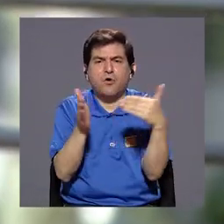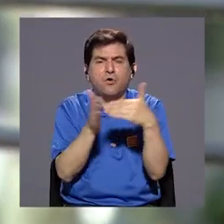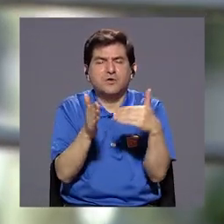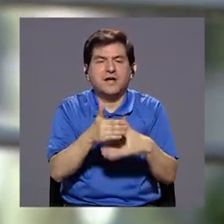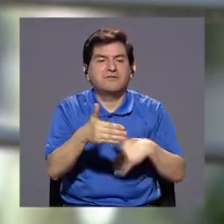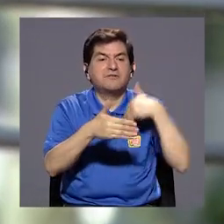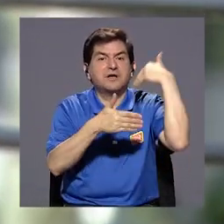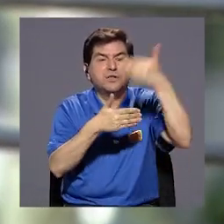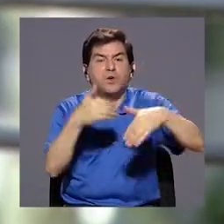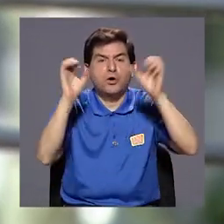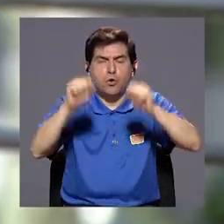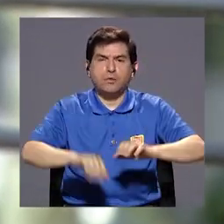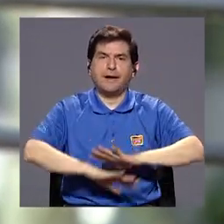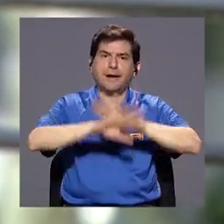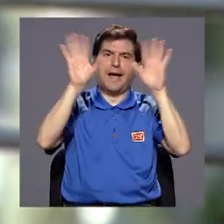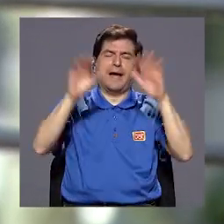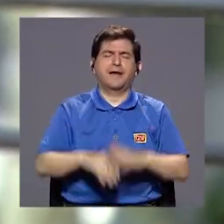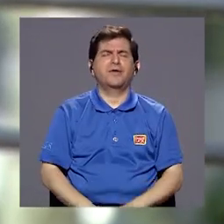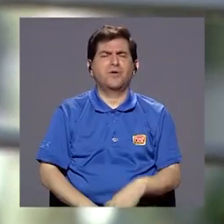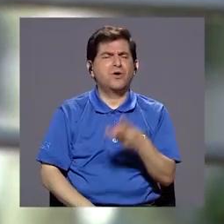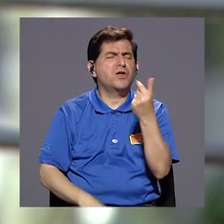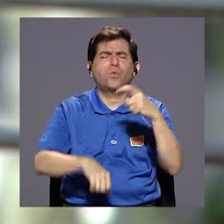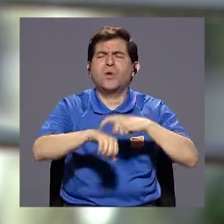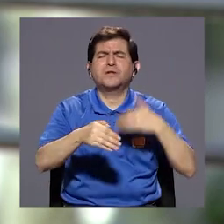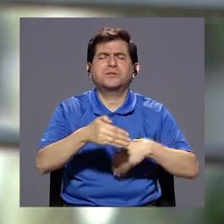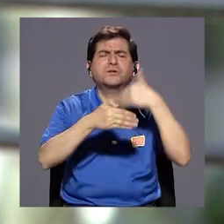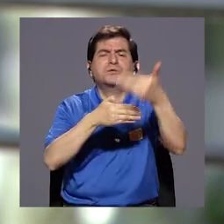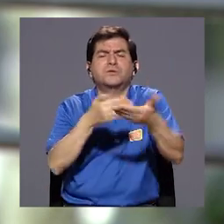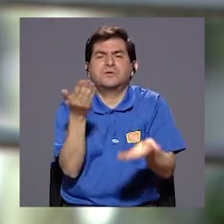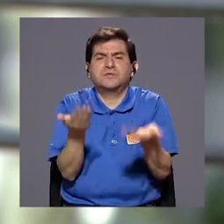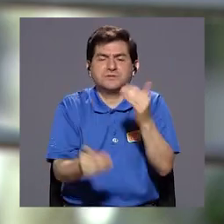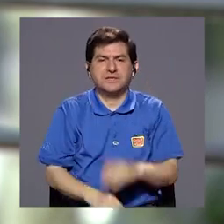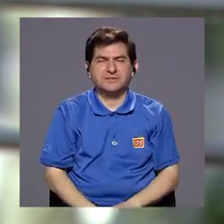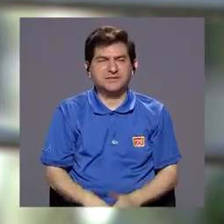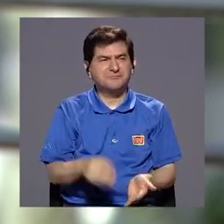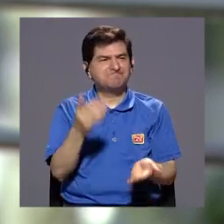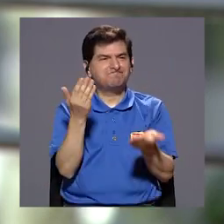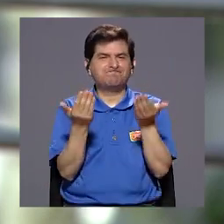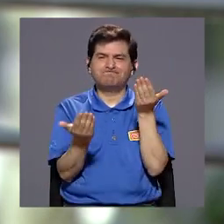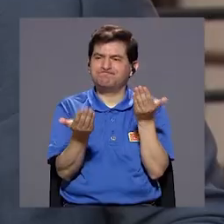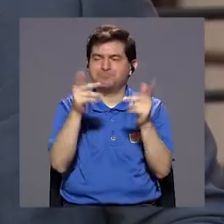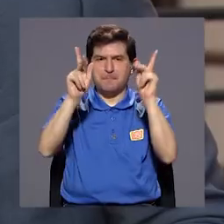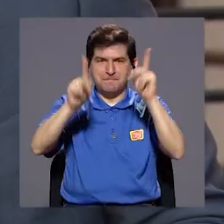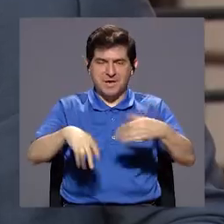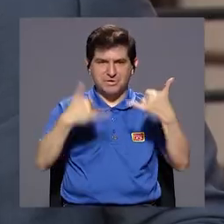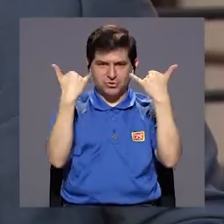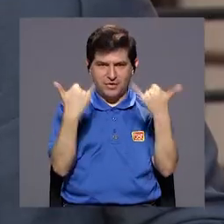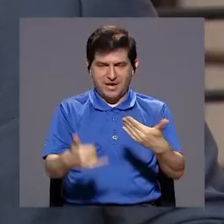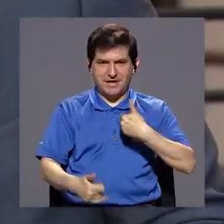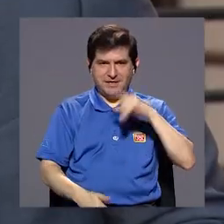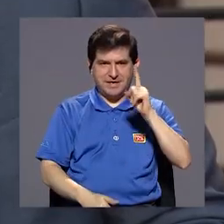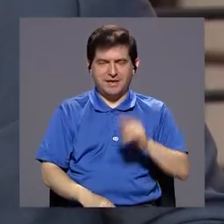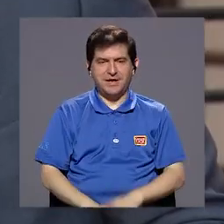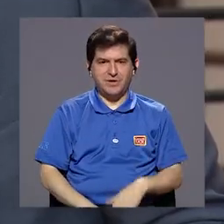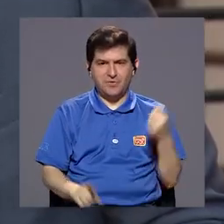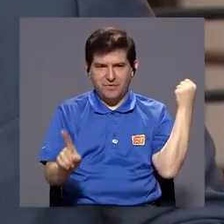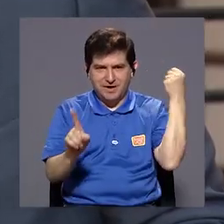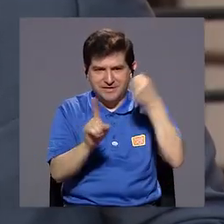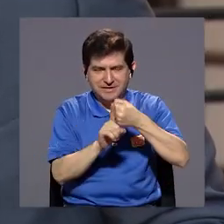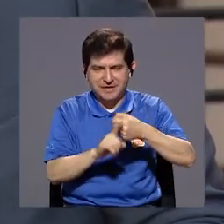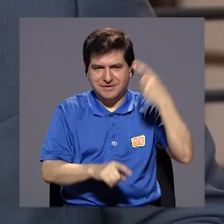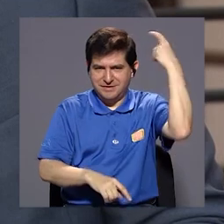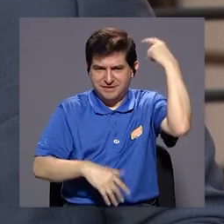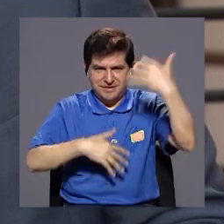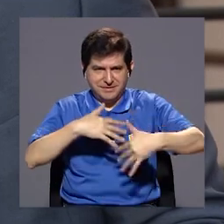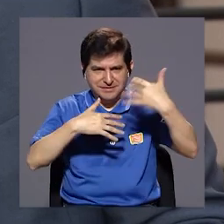a sufrir otro. Claro. ¿Y en qué frecuencia, digamos, claro, puede ser que...? Comparativamente, una persona que ya tuvo un evento